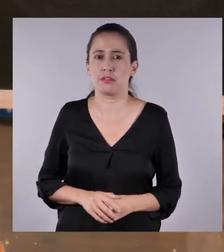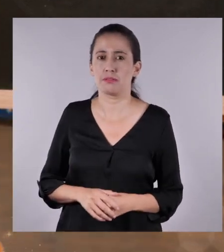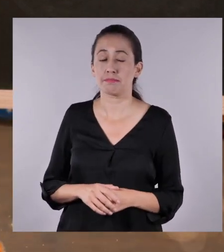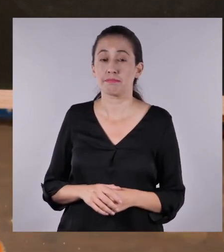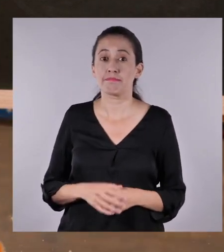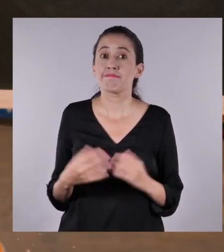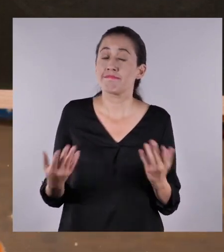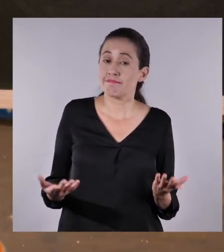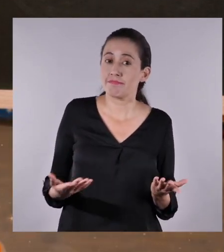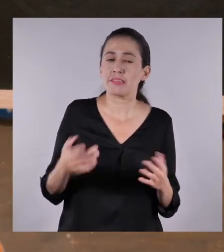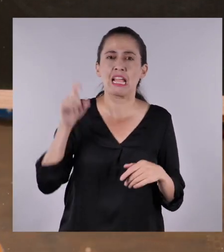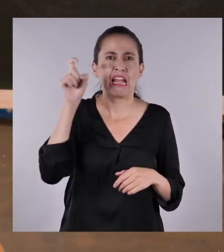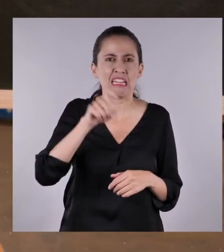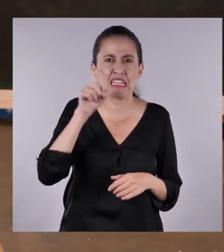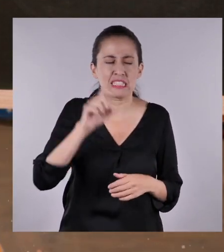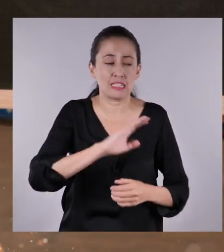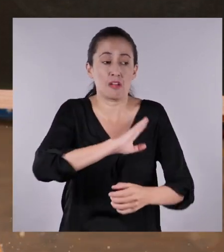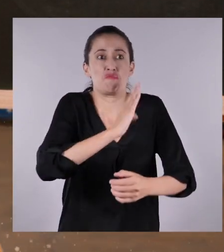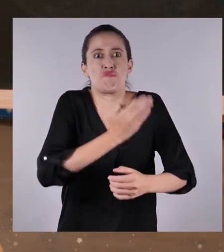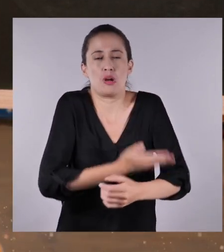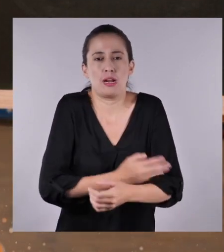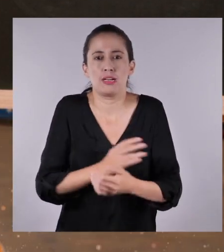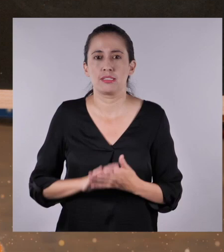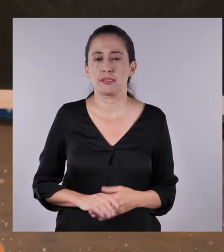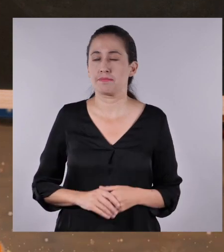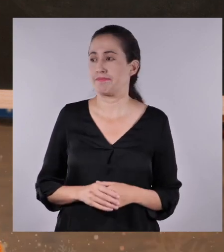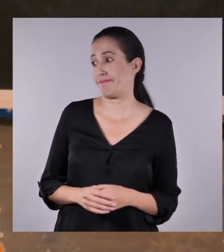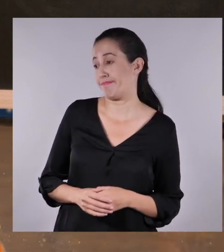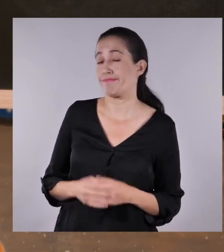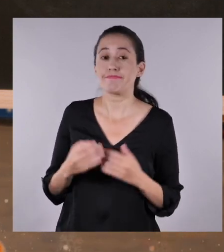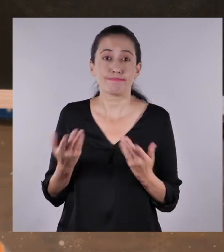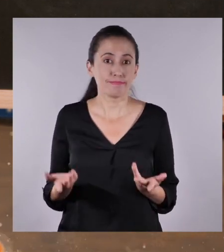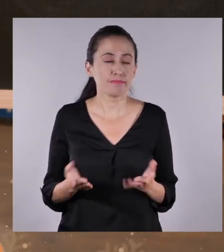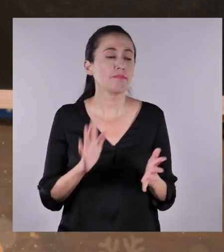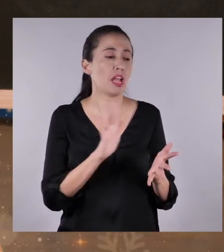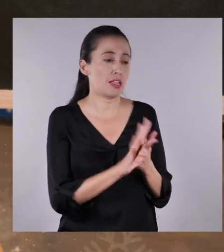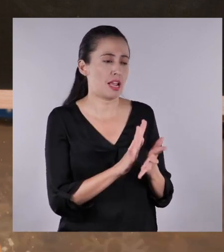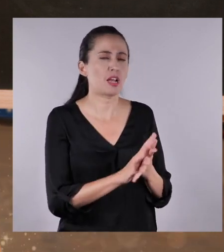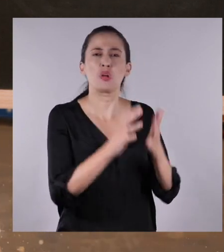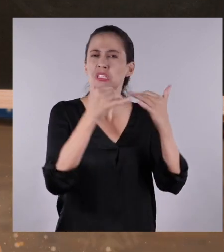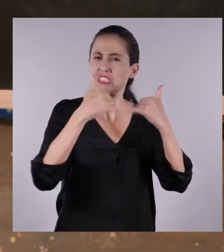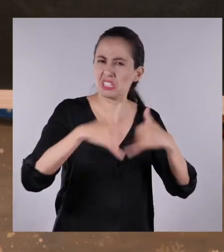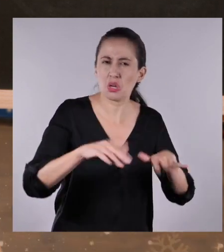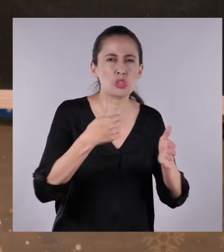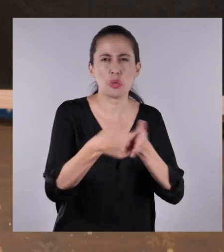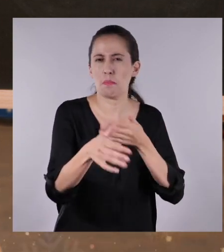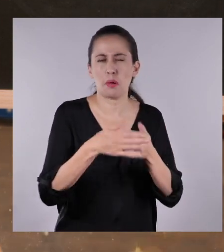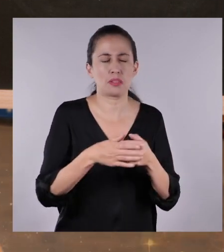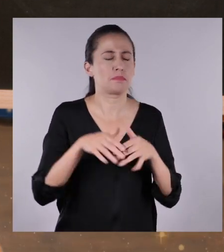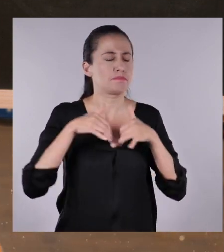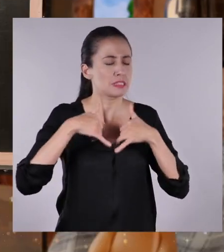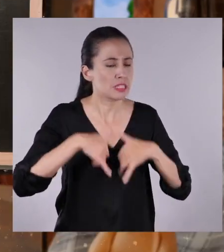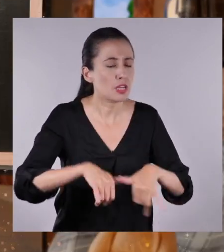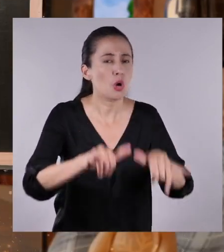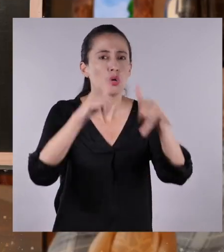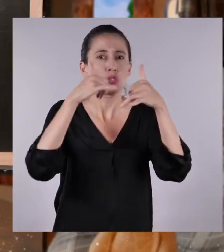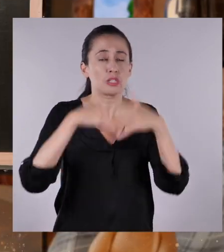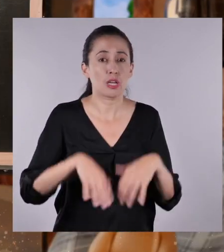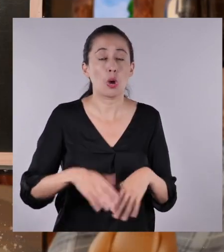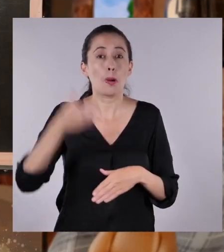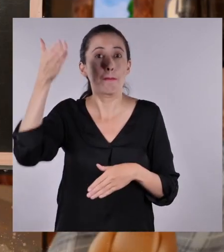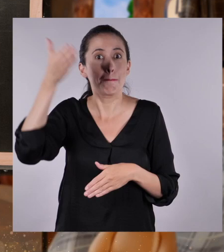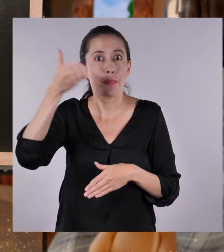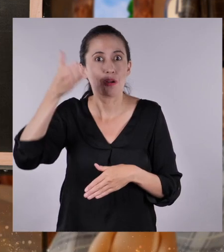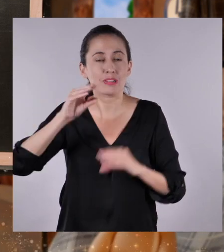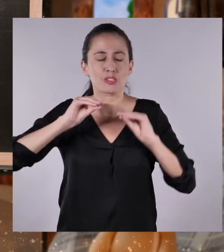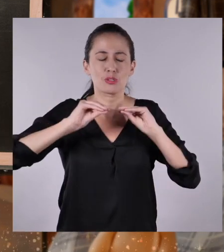mujeres, ya que requiere mucha fuerza. Pero tranquilo, ella siguió con su sueño. Su